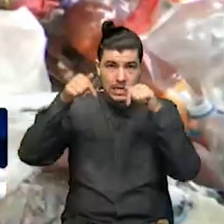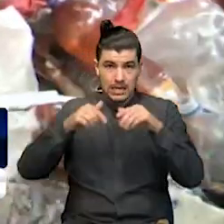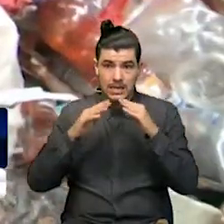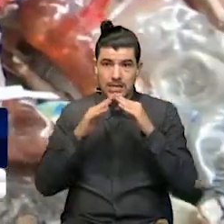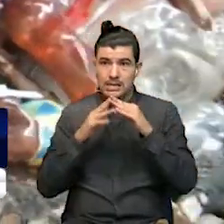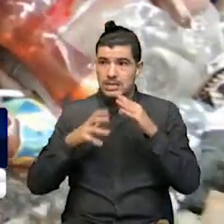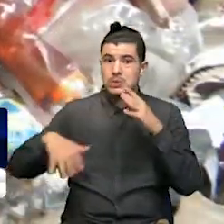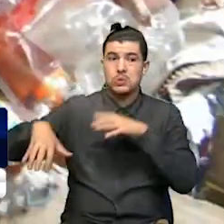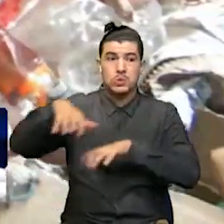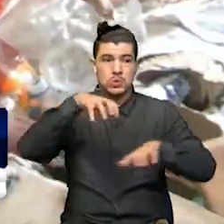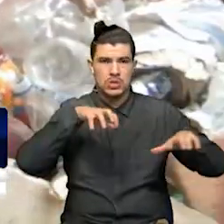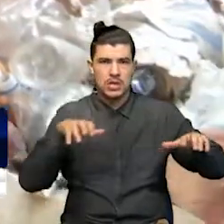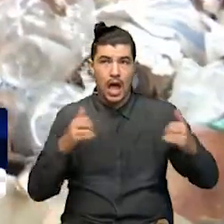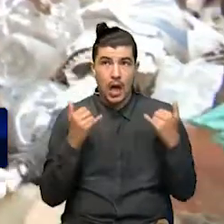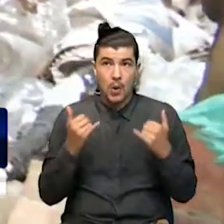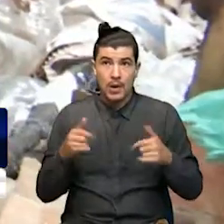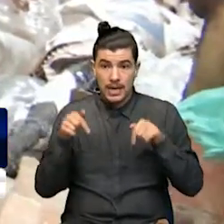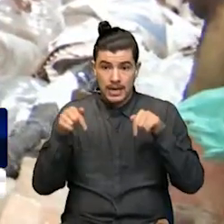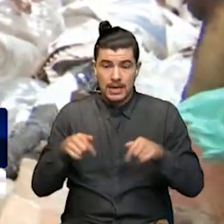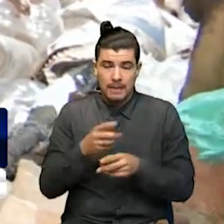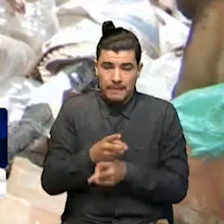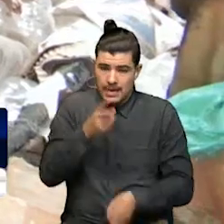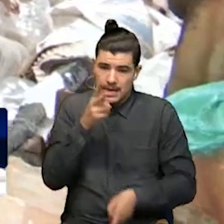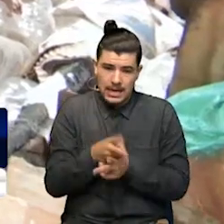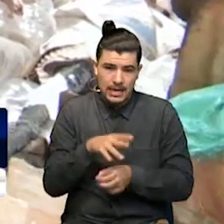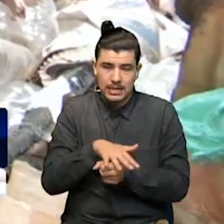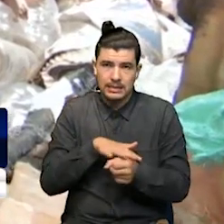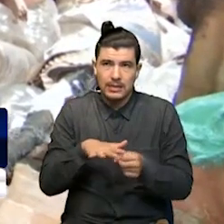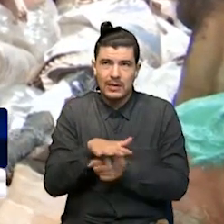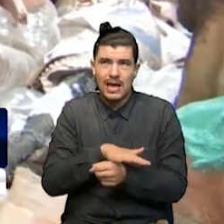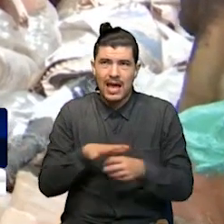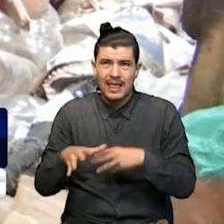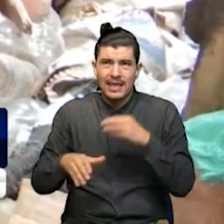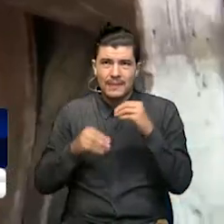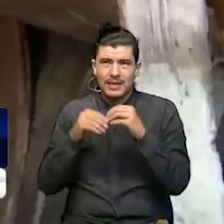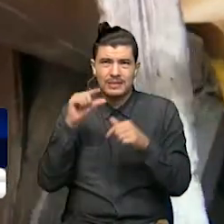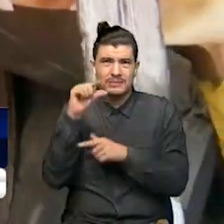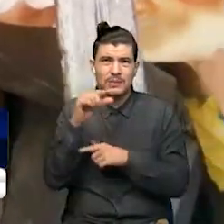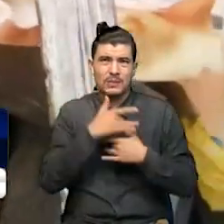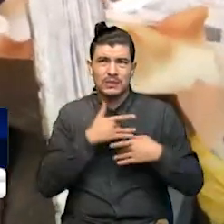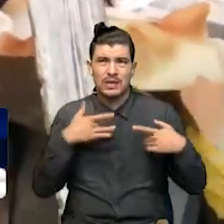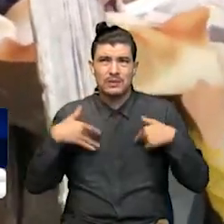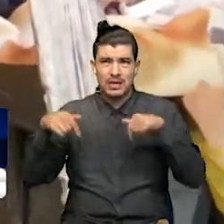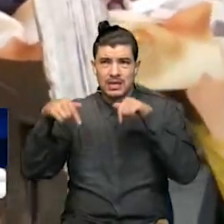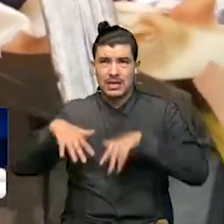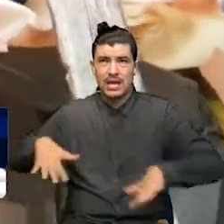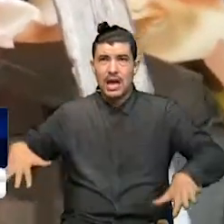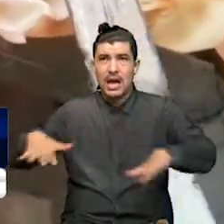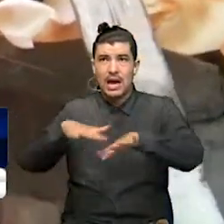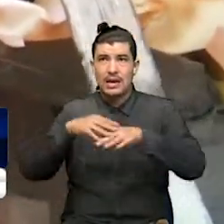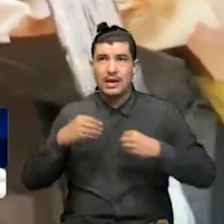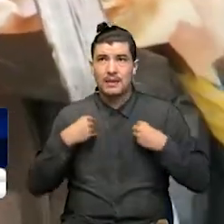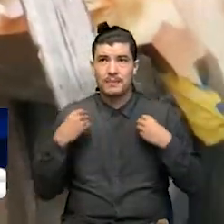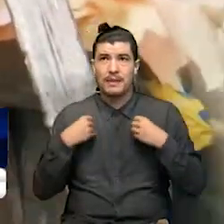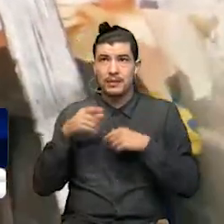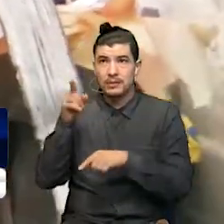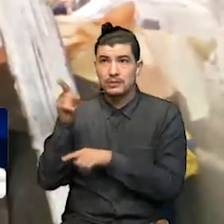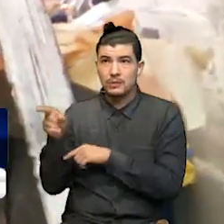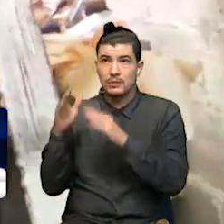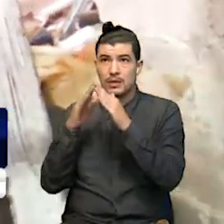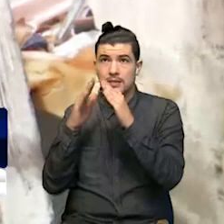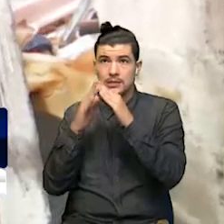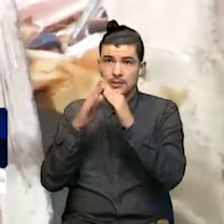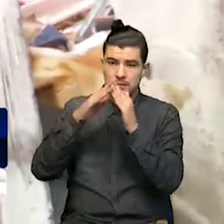domicilio. Lo peligroso de esta situación, aparte de la poca salubridad en la que se encuentra don Juan, es que la estructura